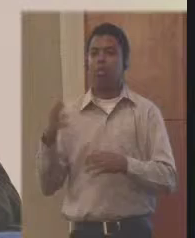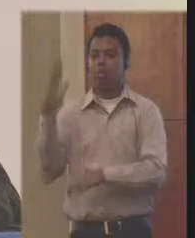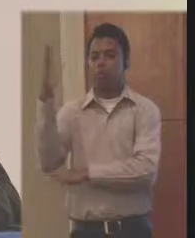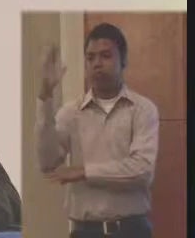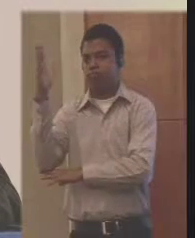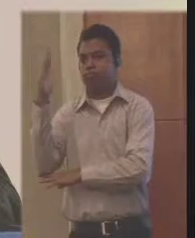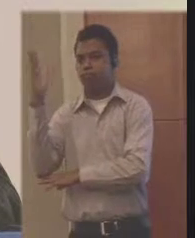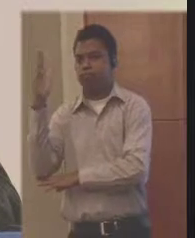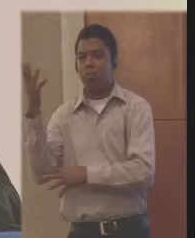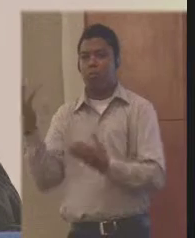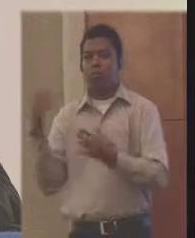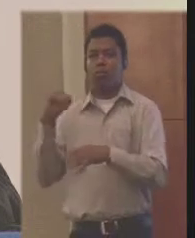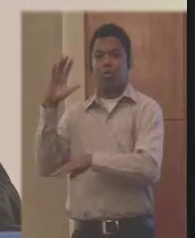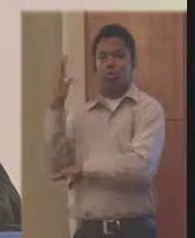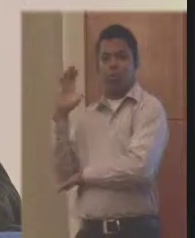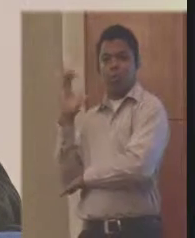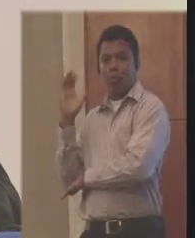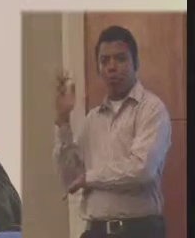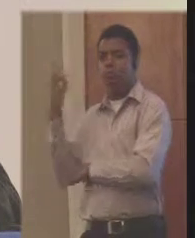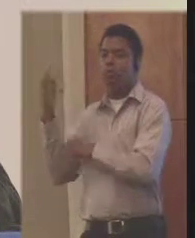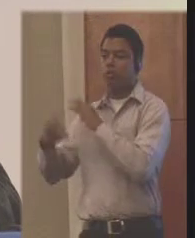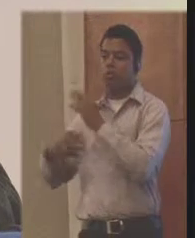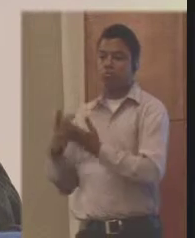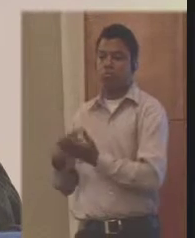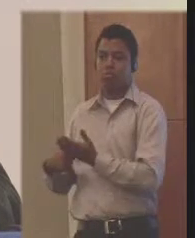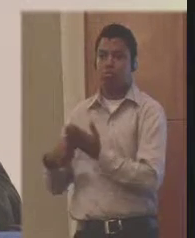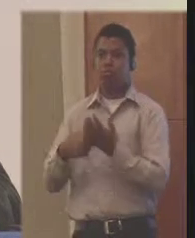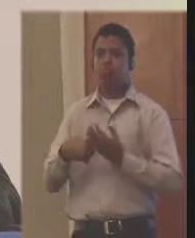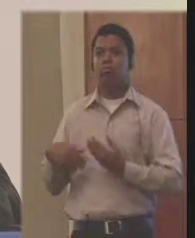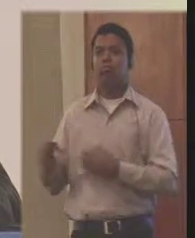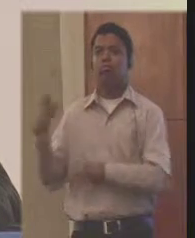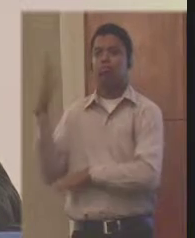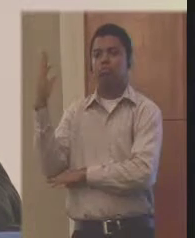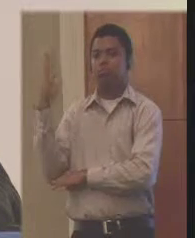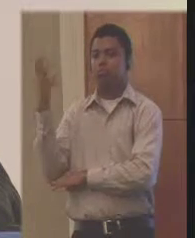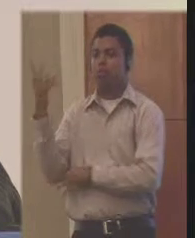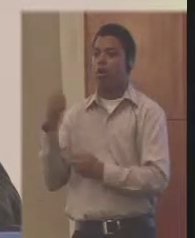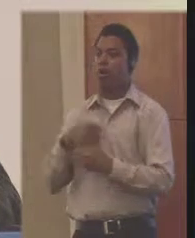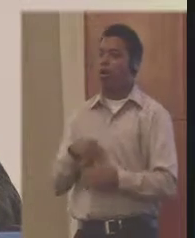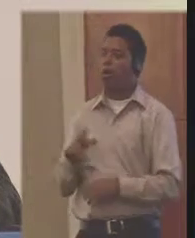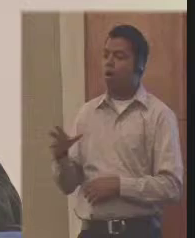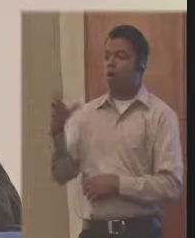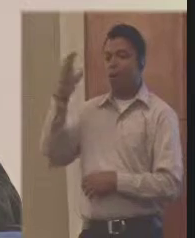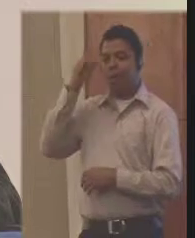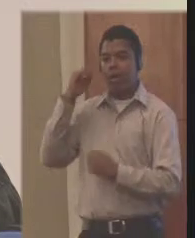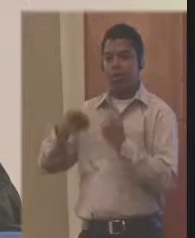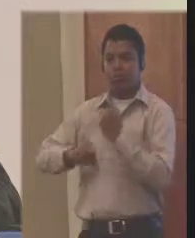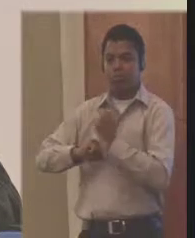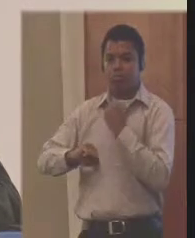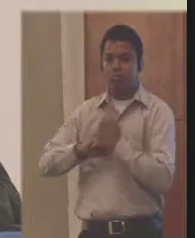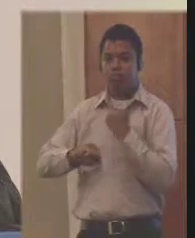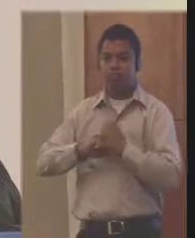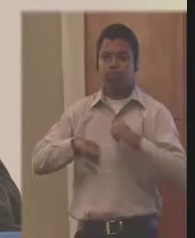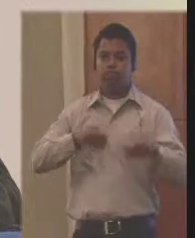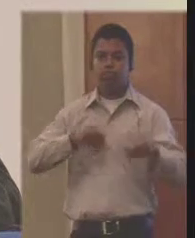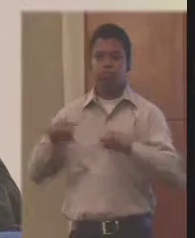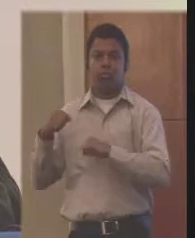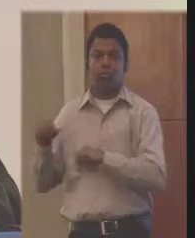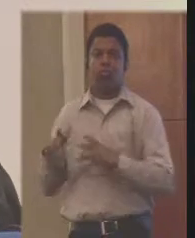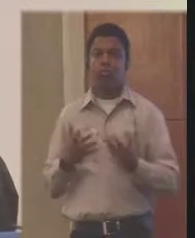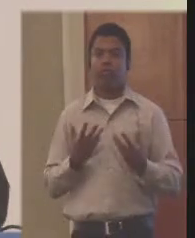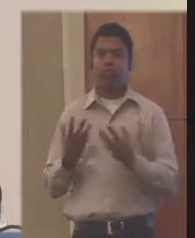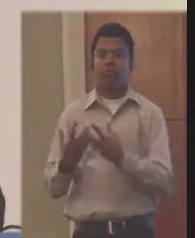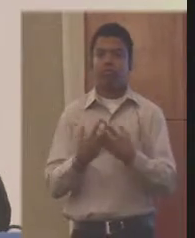Otra posibilidad de sumar y multiplicar esfuerzos. 5. Hay una otra